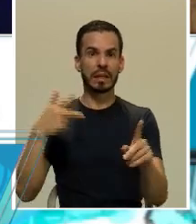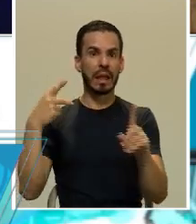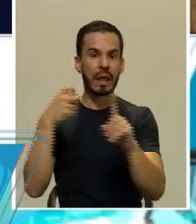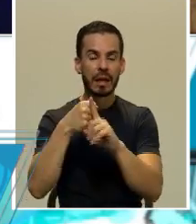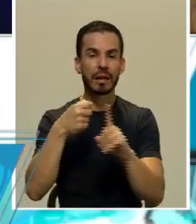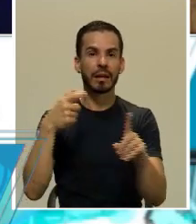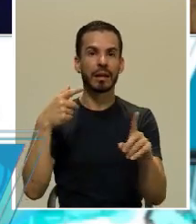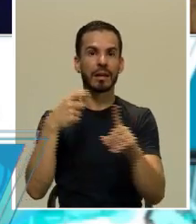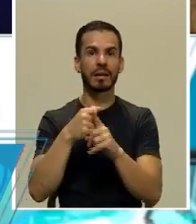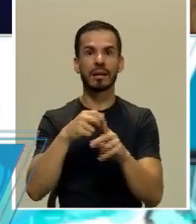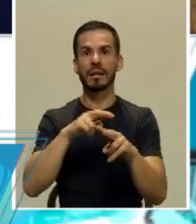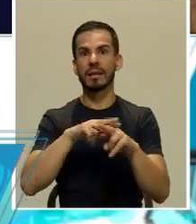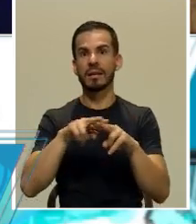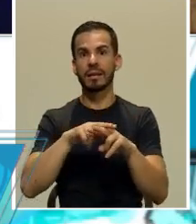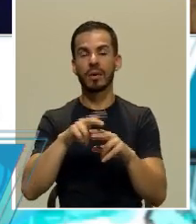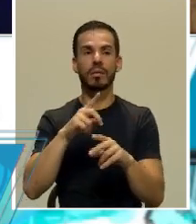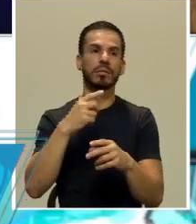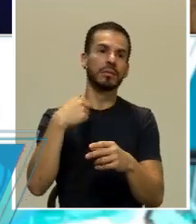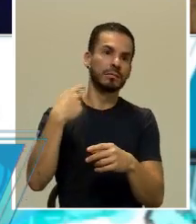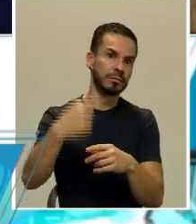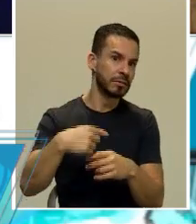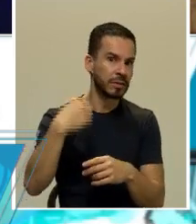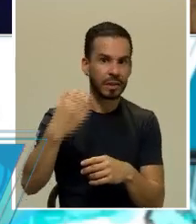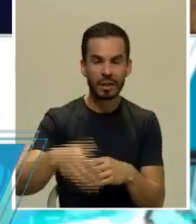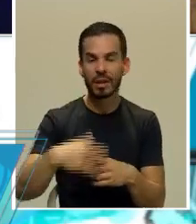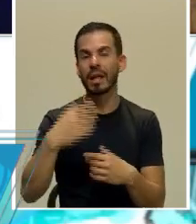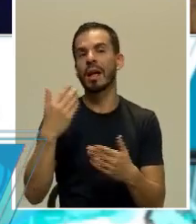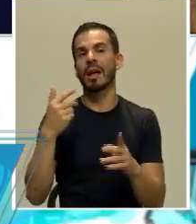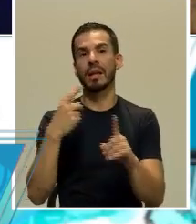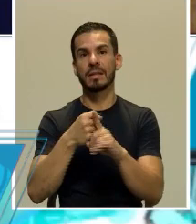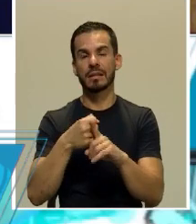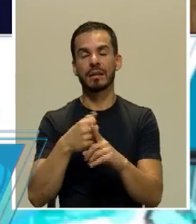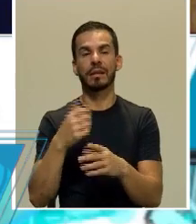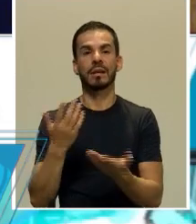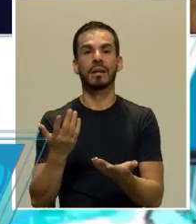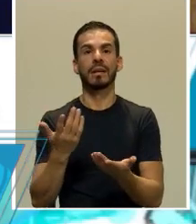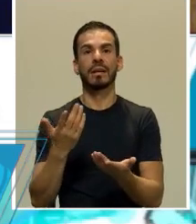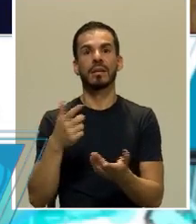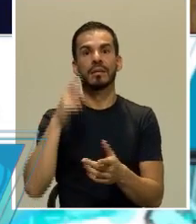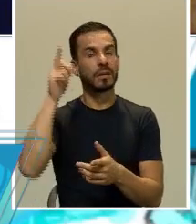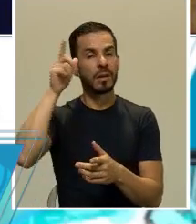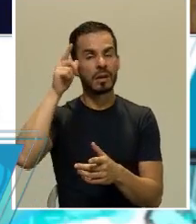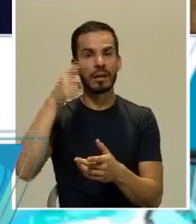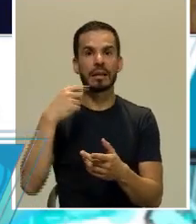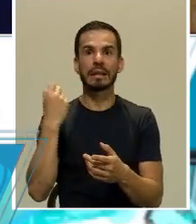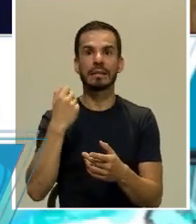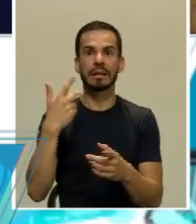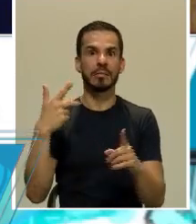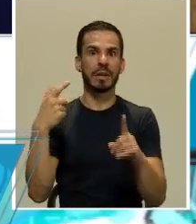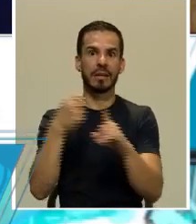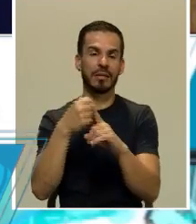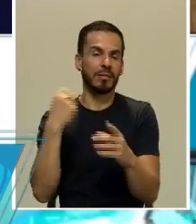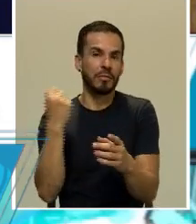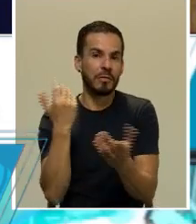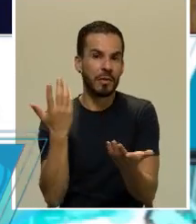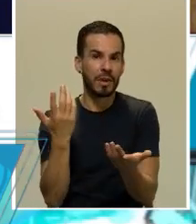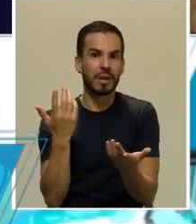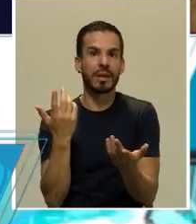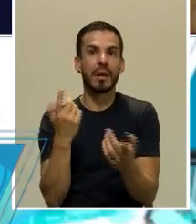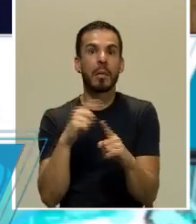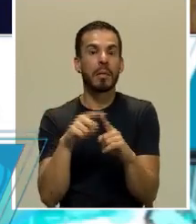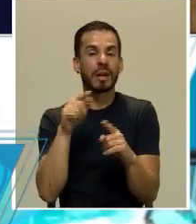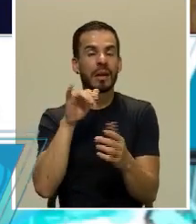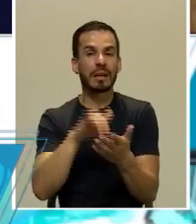chocar el tren un día sí y el día siguiente también, y obviamente siempre gana el tren.